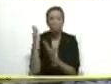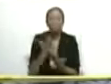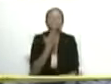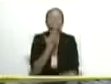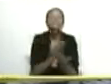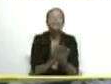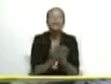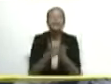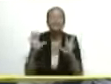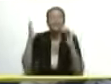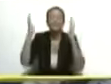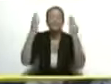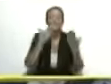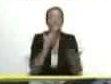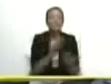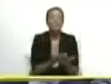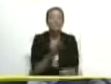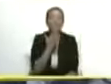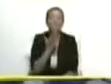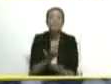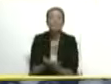Gracias, gracias.